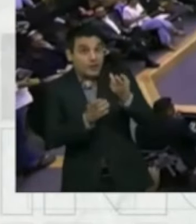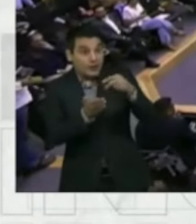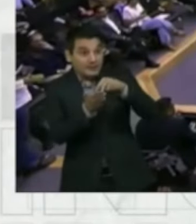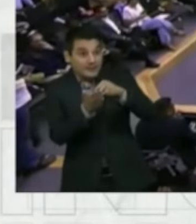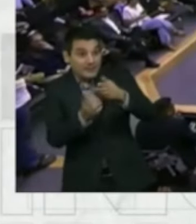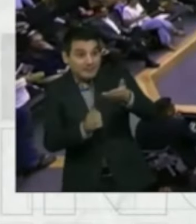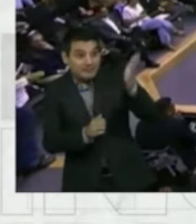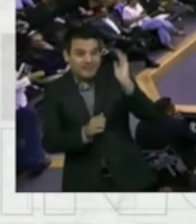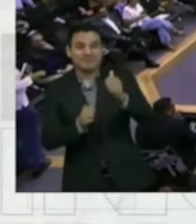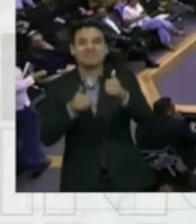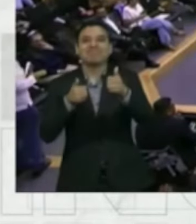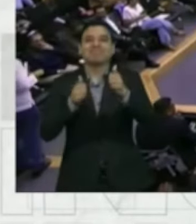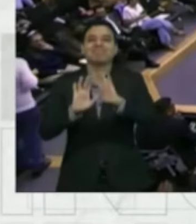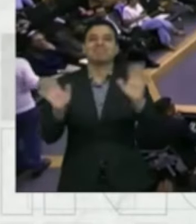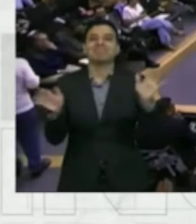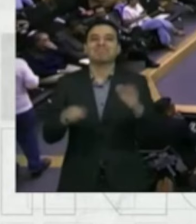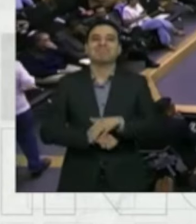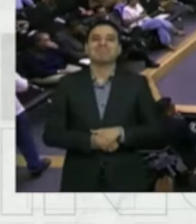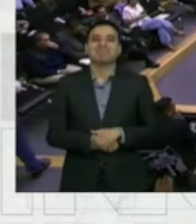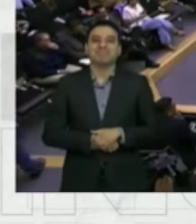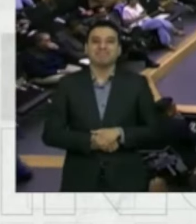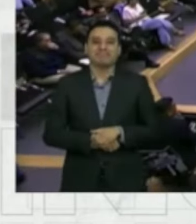Gracias. ¿Alguien más?